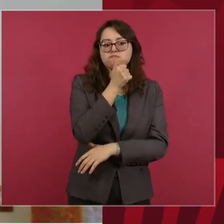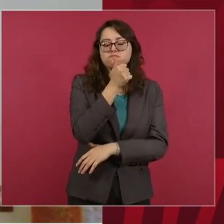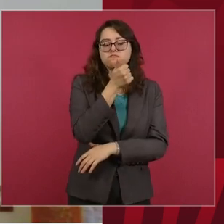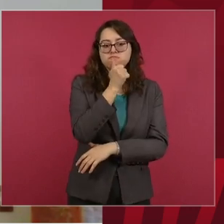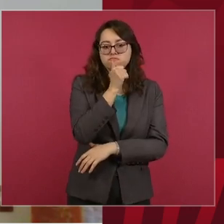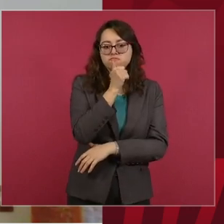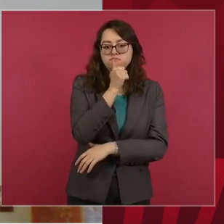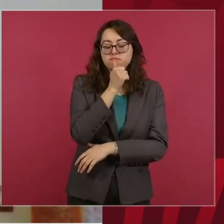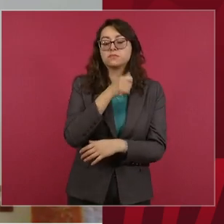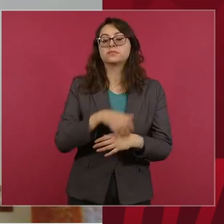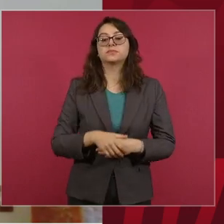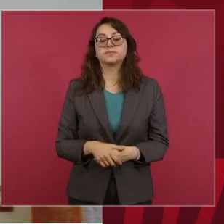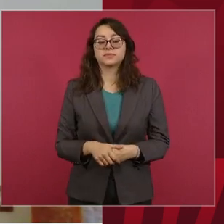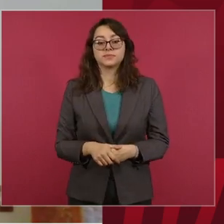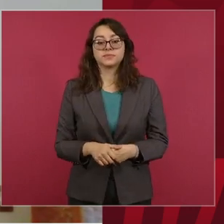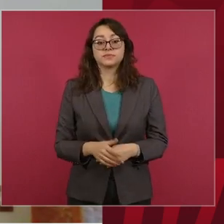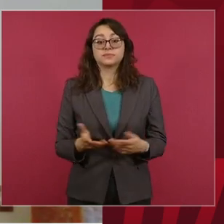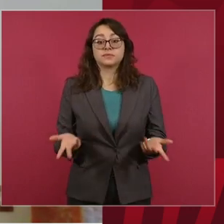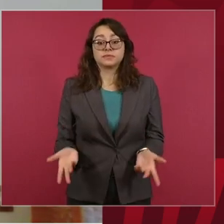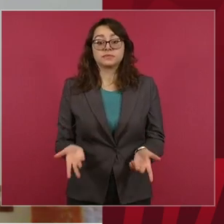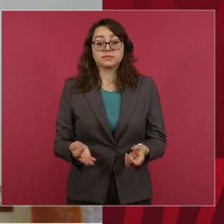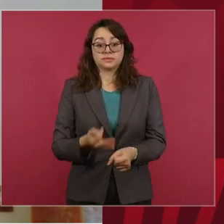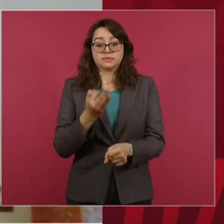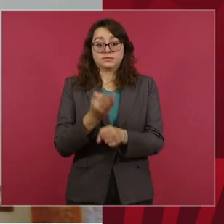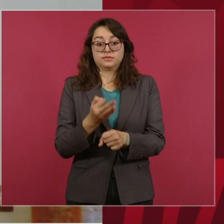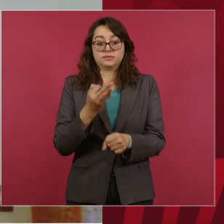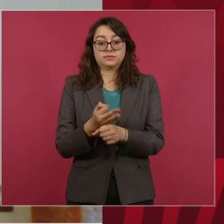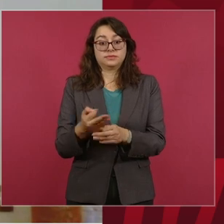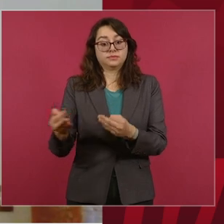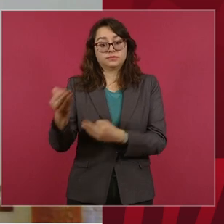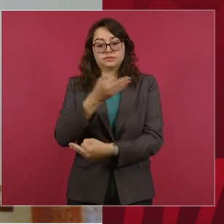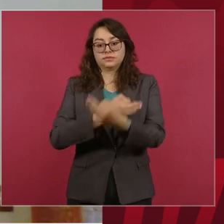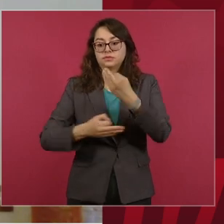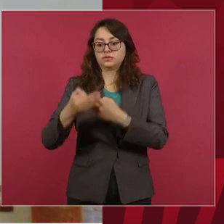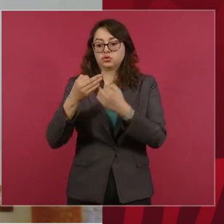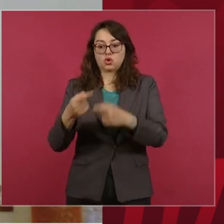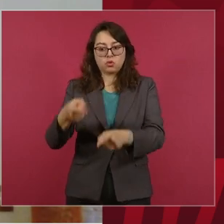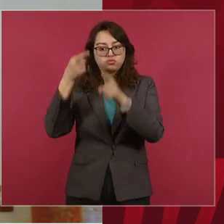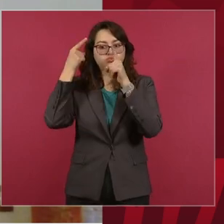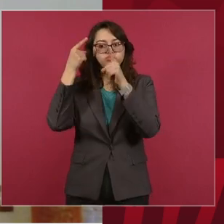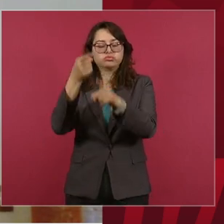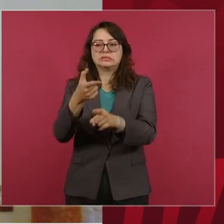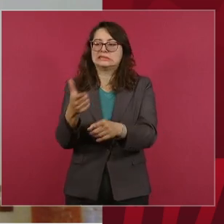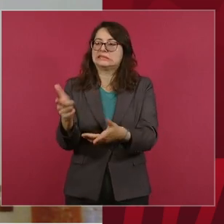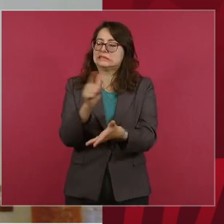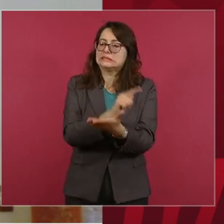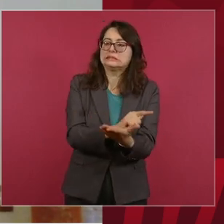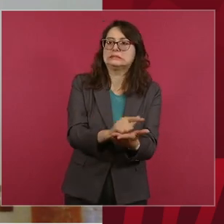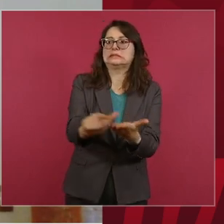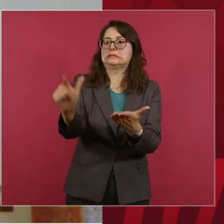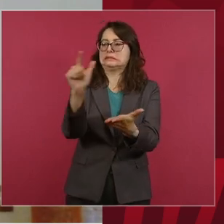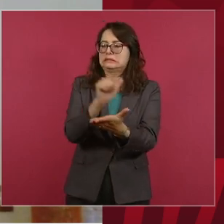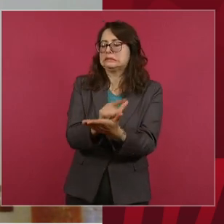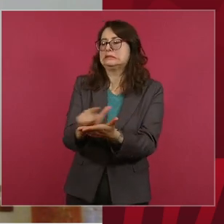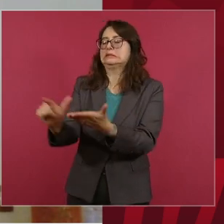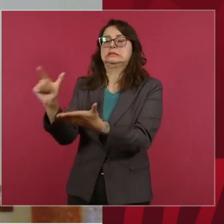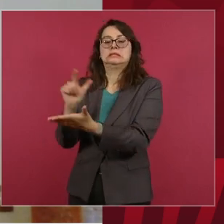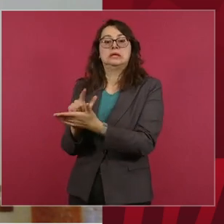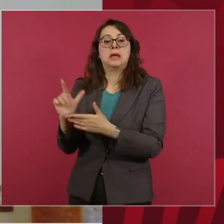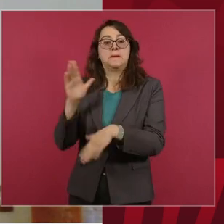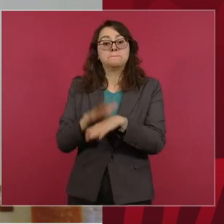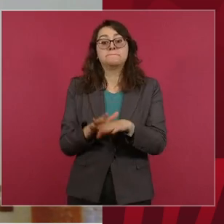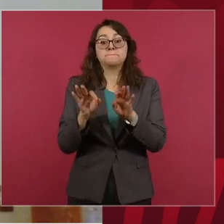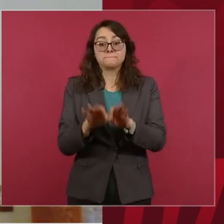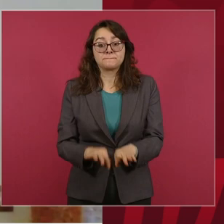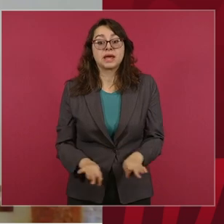en estos momentos todos estamos abocados a la limpieza de las calles de Acapulco y de Coyoca. Si bien